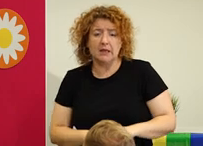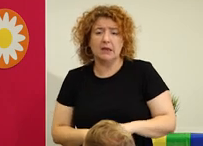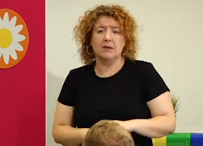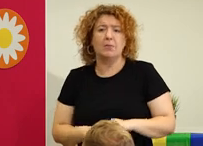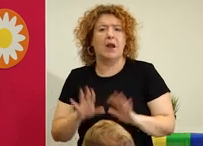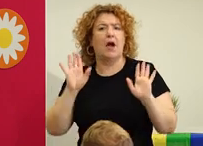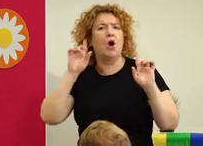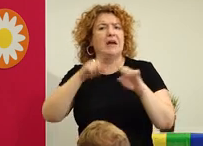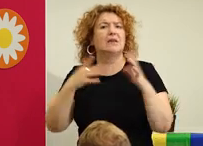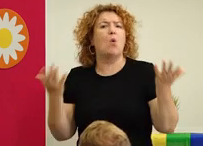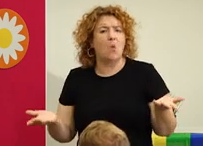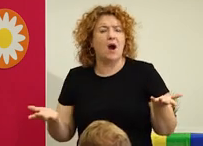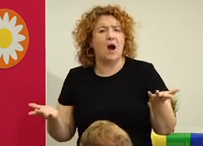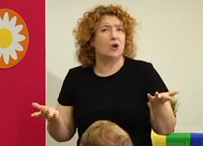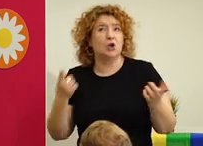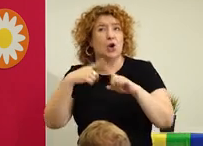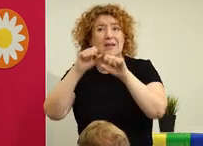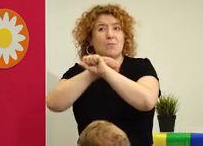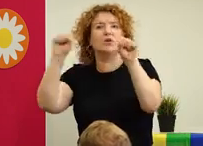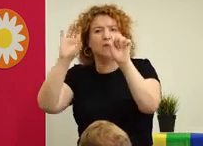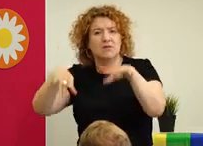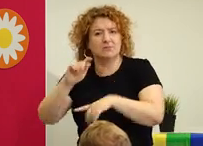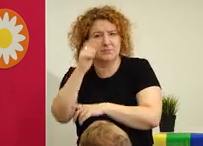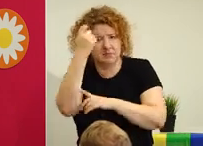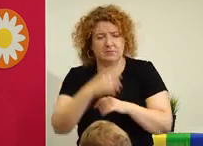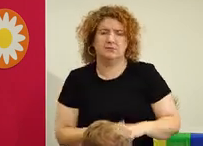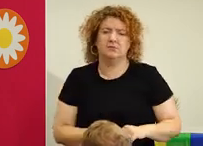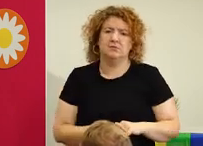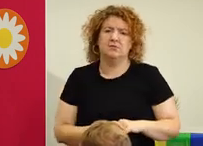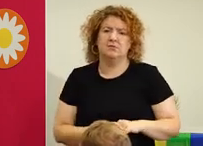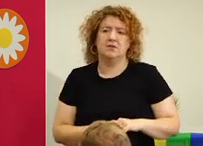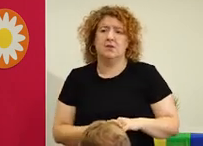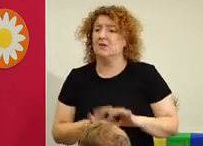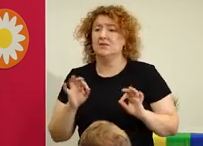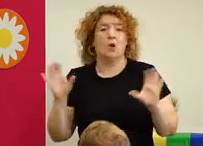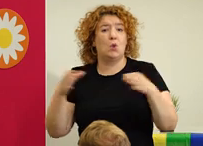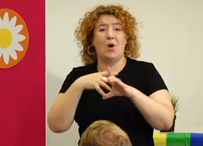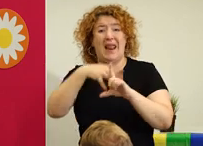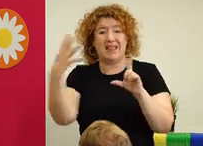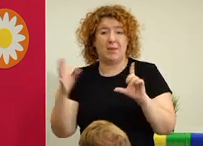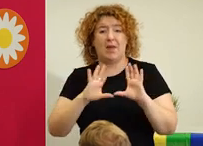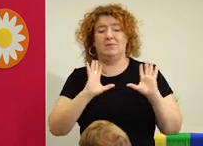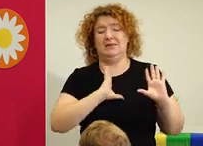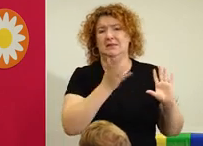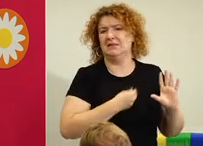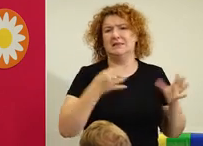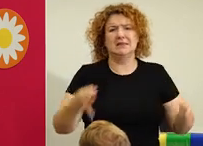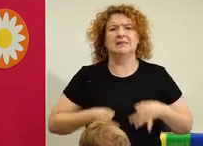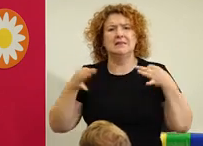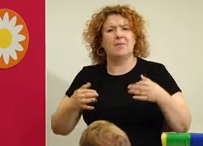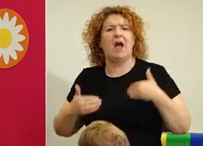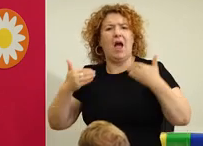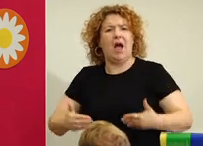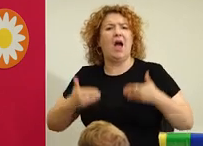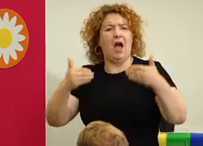conseguir hacer posible lo que parece imposible. Las personas LGTBI y las personas trans han estado siempre a la vanguardia del reconocimiento y el